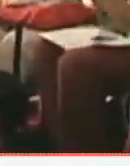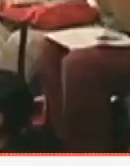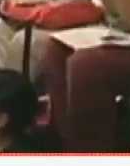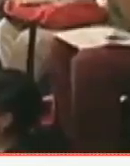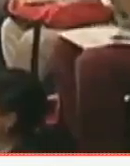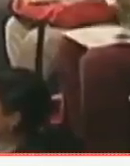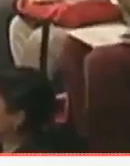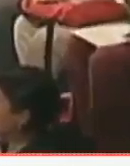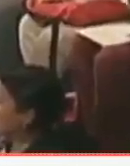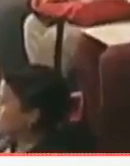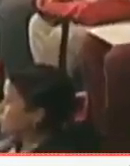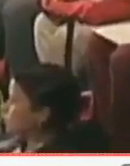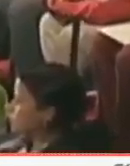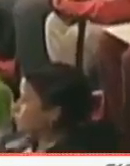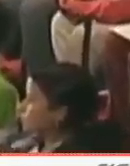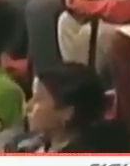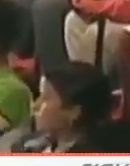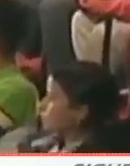somos.